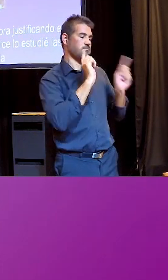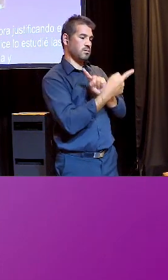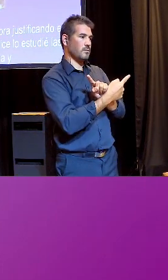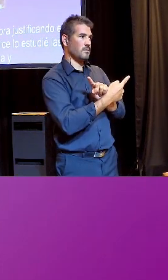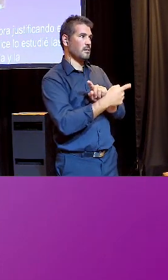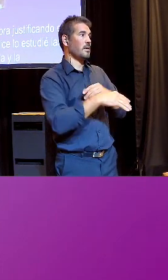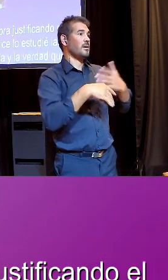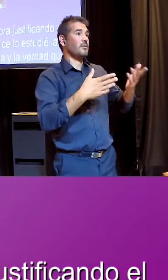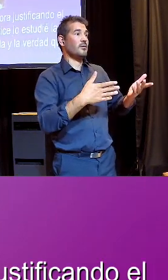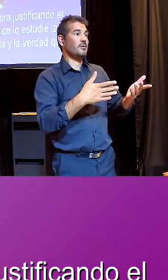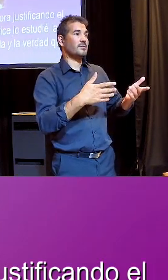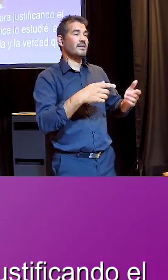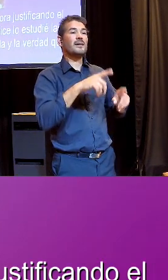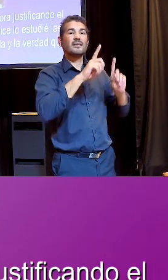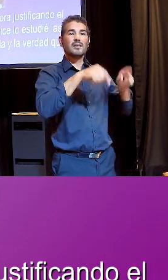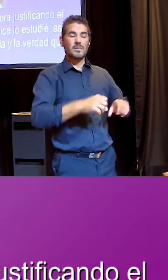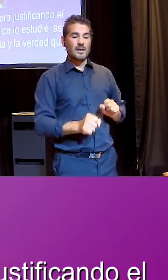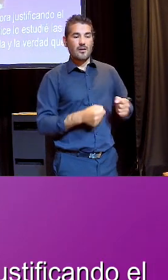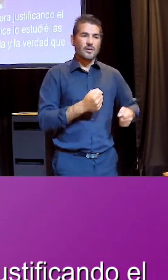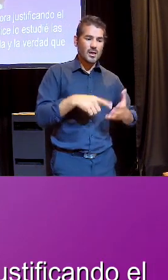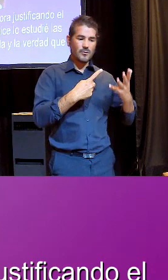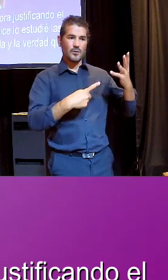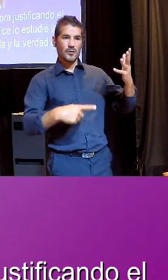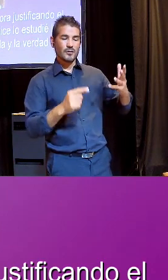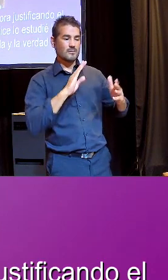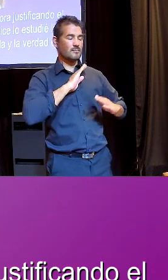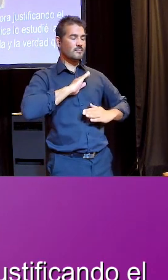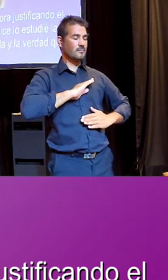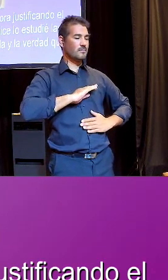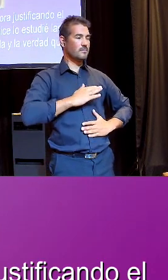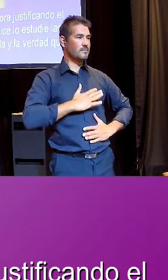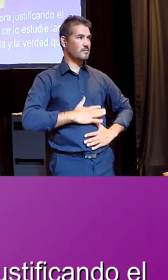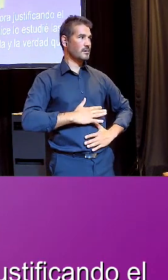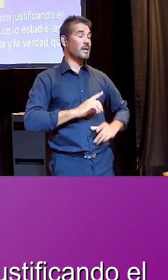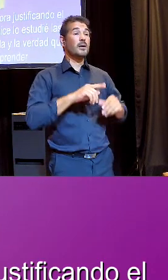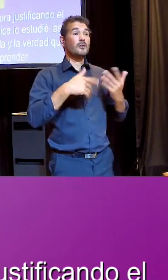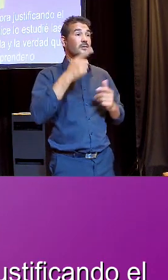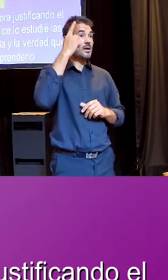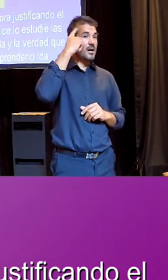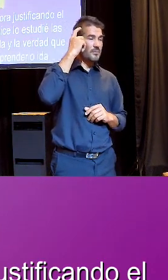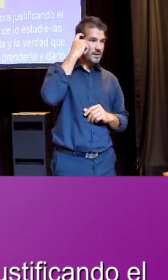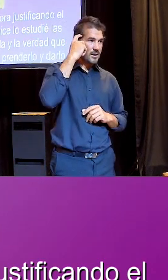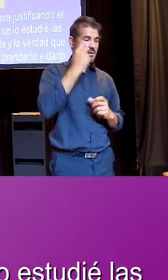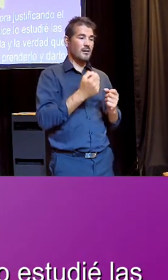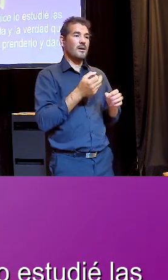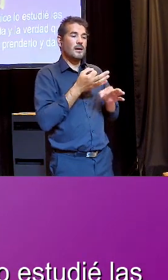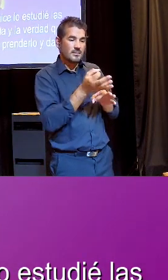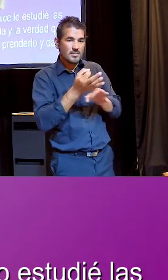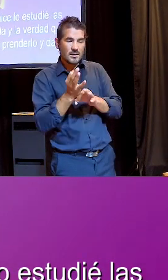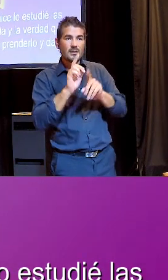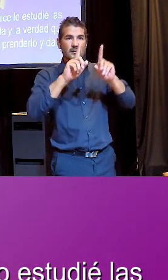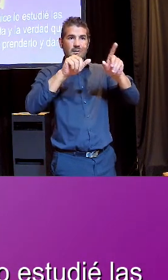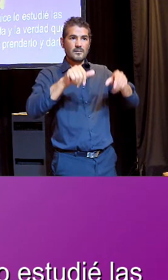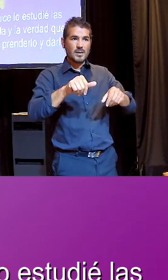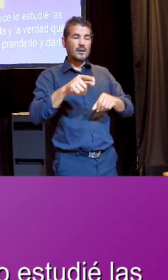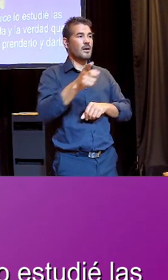la verdad que me bajó muchísimo la ansiedad también. Bueno. Aprenderlo y darlo y también poder brindar